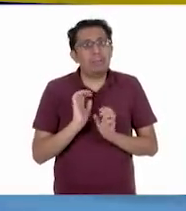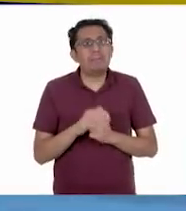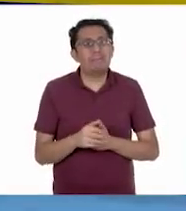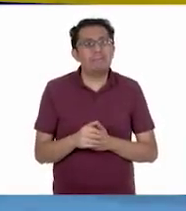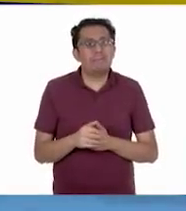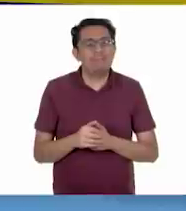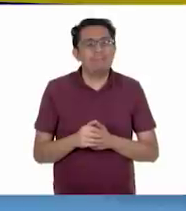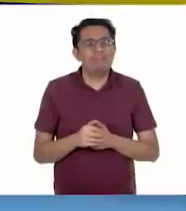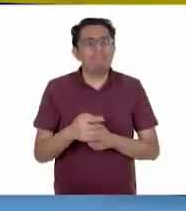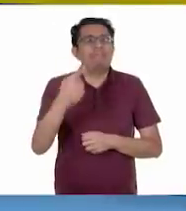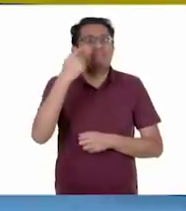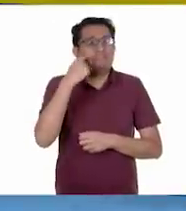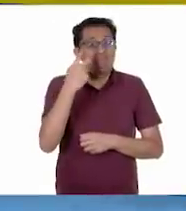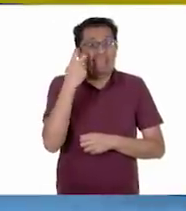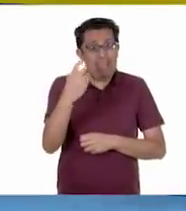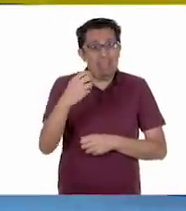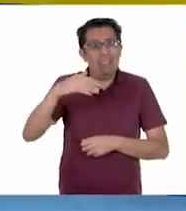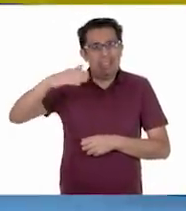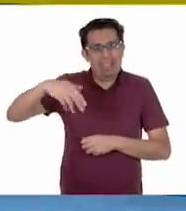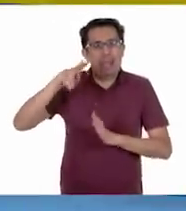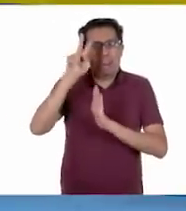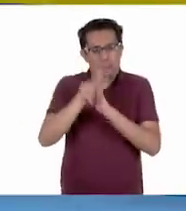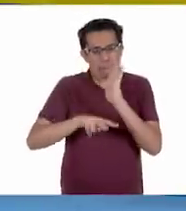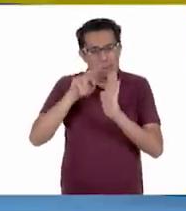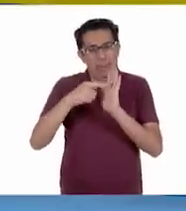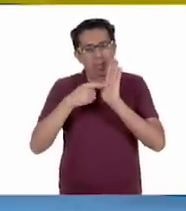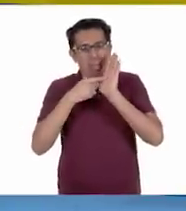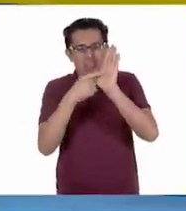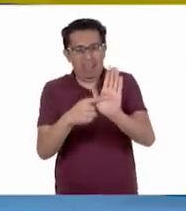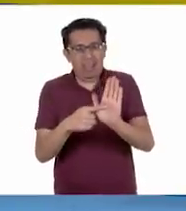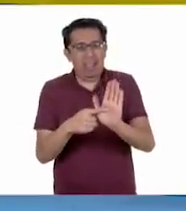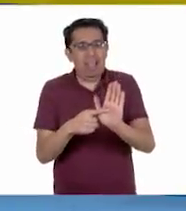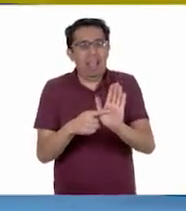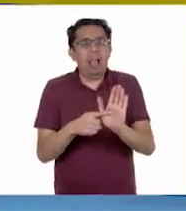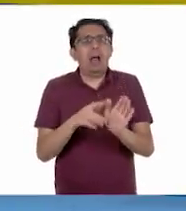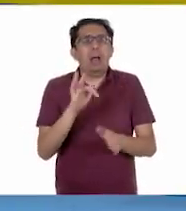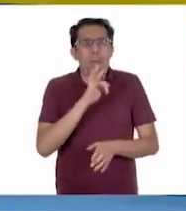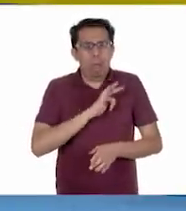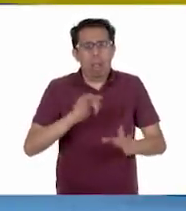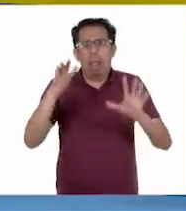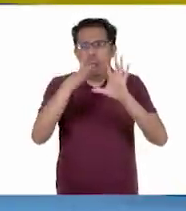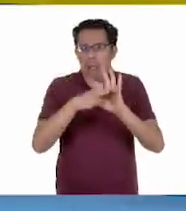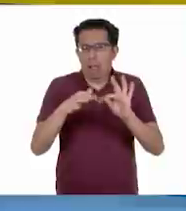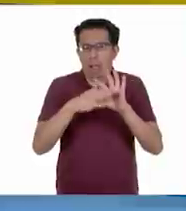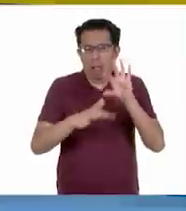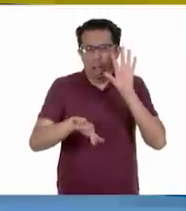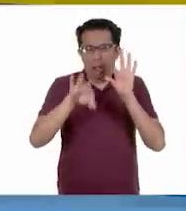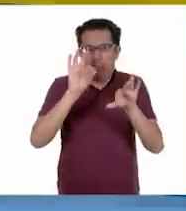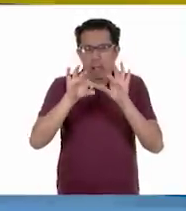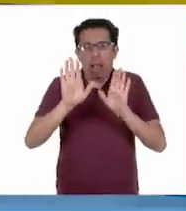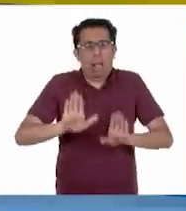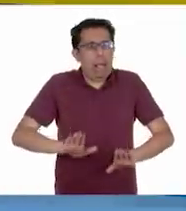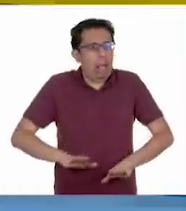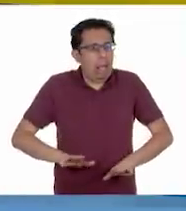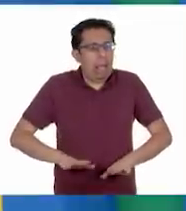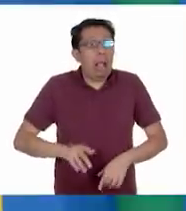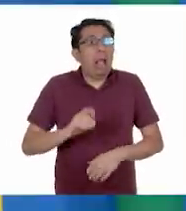Pues miren, de este video que acabamos de ver podemos destacar ya algunas características de lo que es la